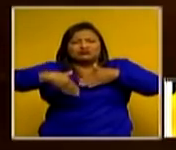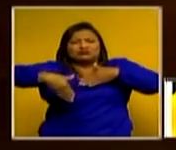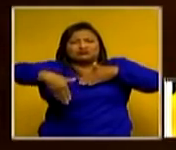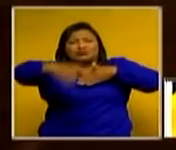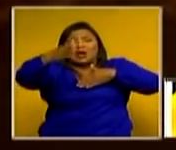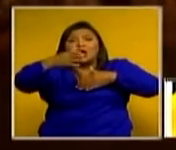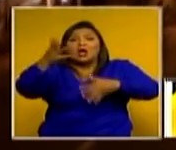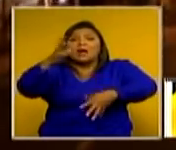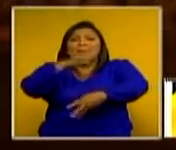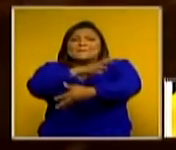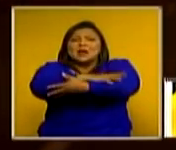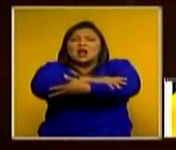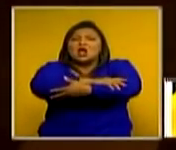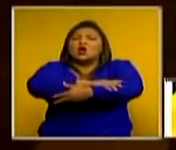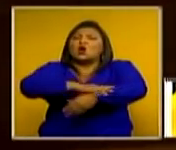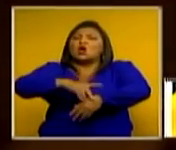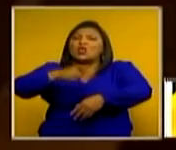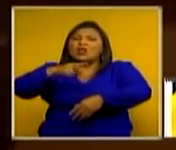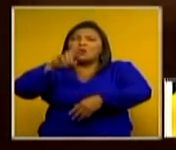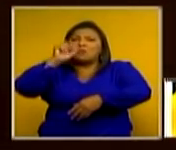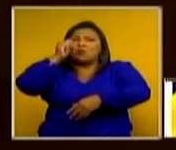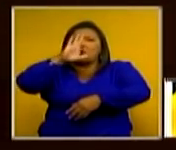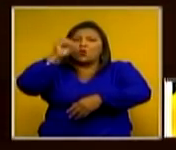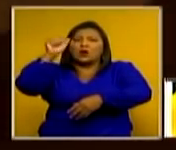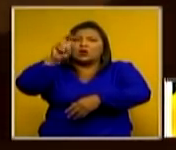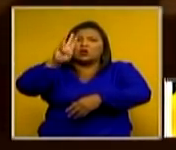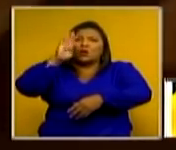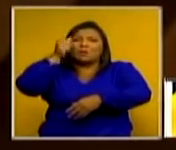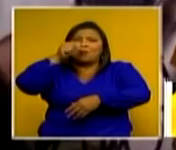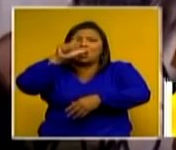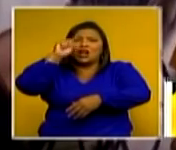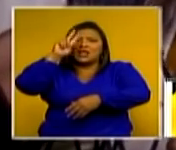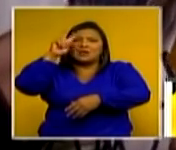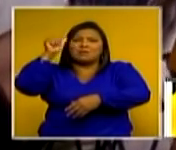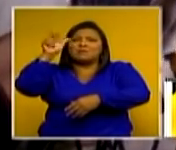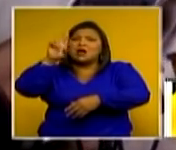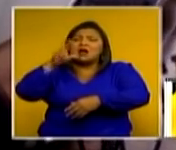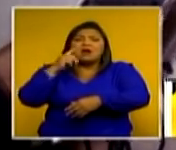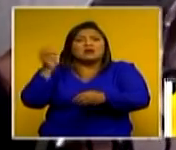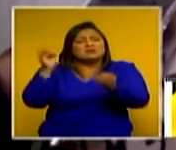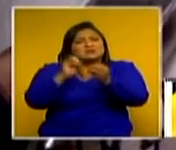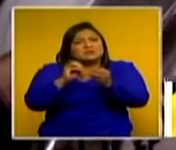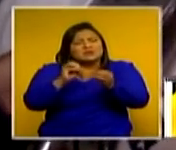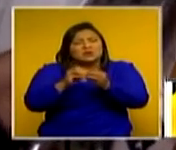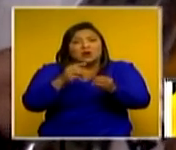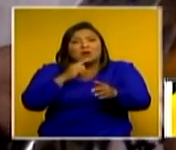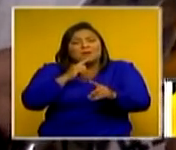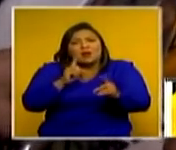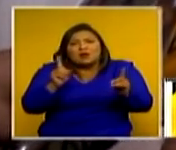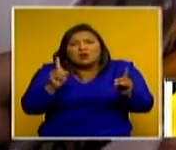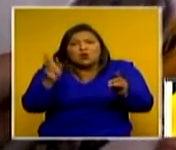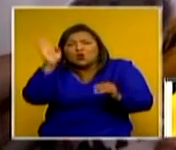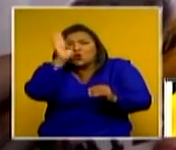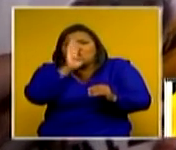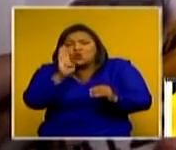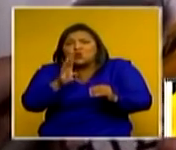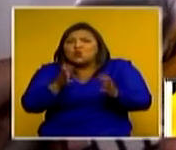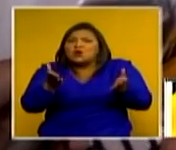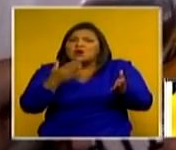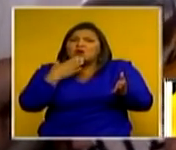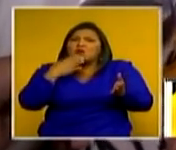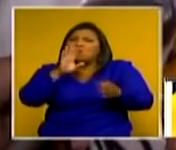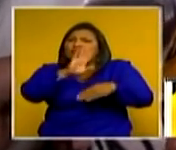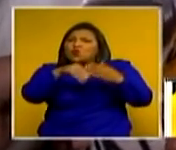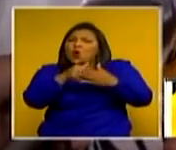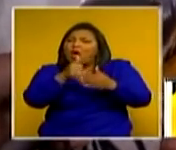al malecón de puerto bolívar habitantes relataron los momentos de susto de la marina